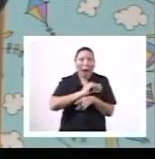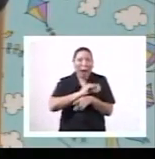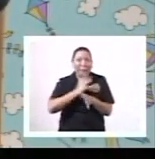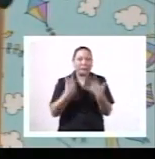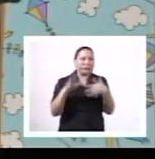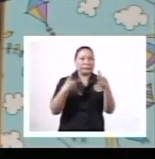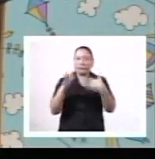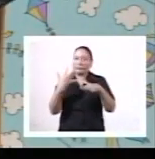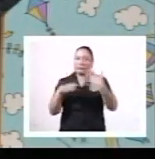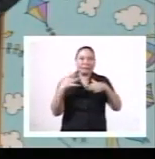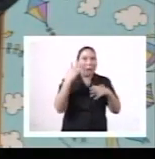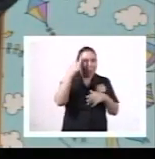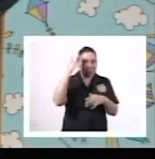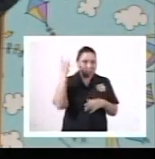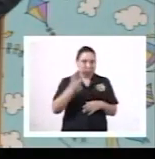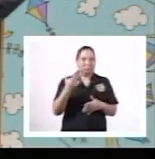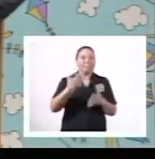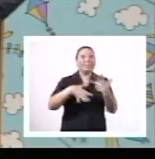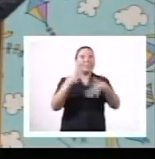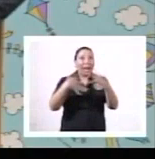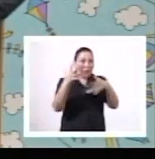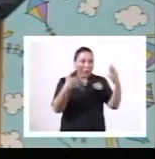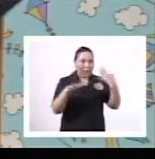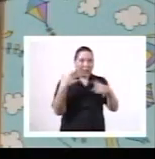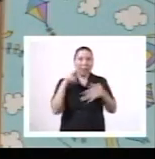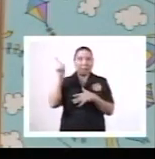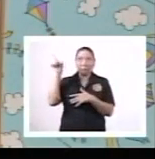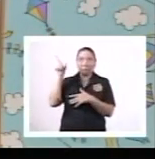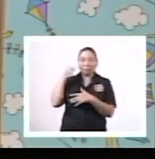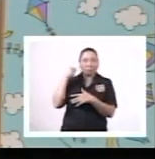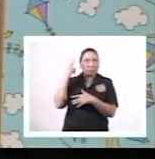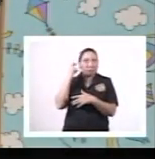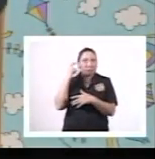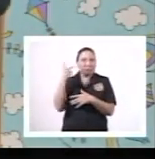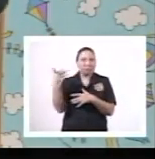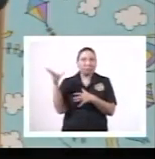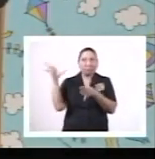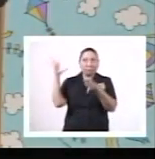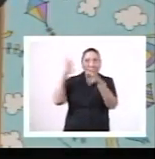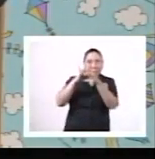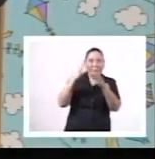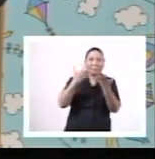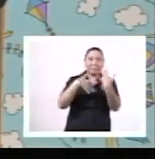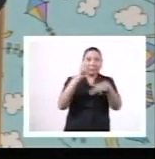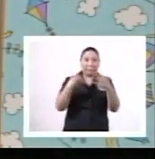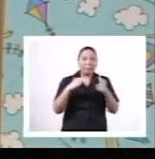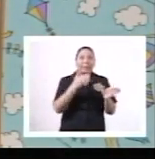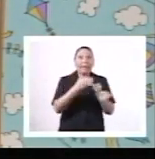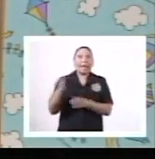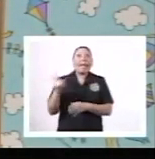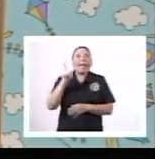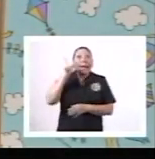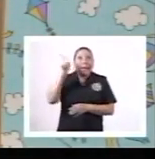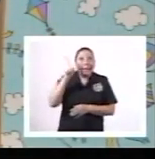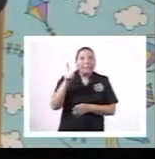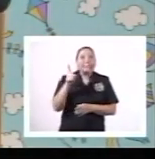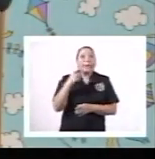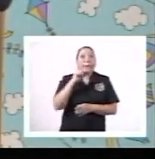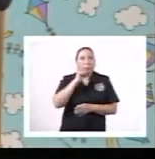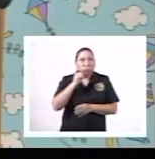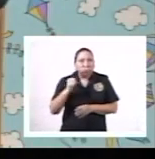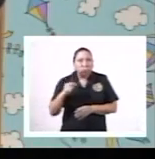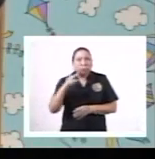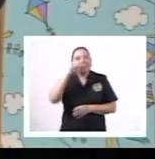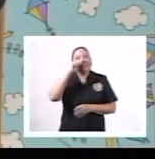pilas haciendo lo que yo estoy diciendo. El trabalenguas es de un tío. Es de un tío